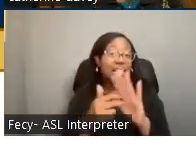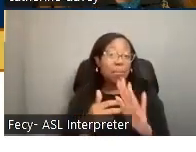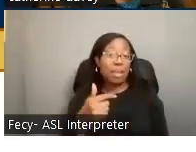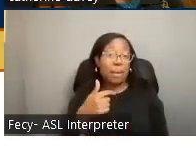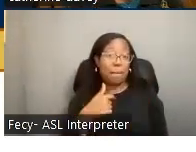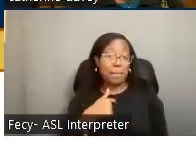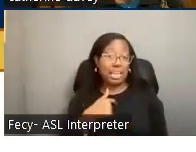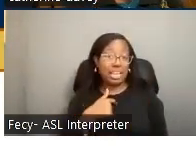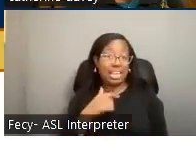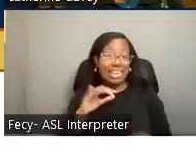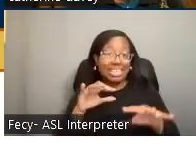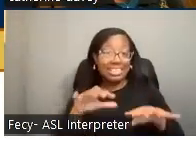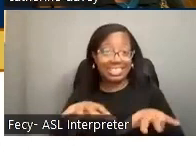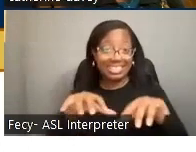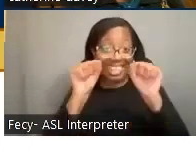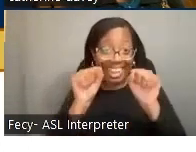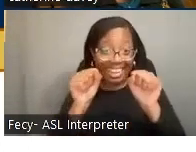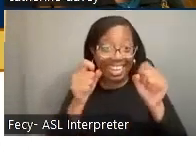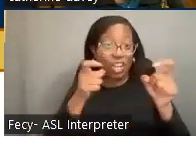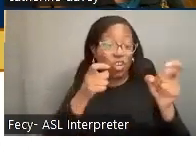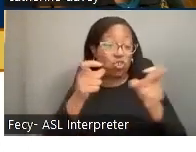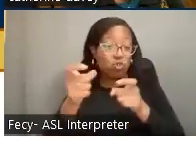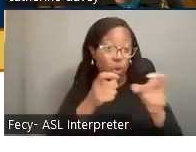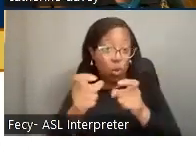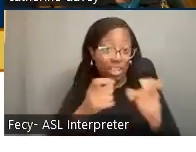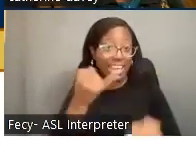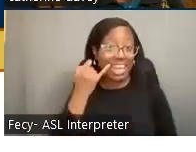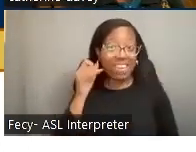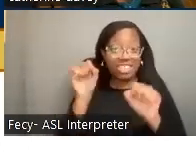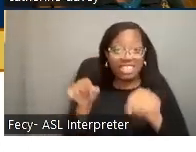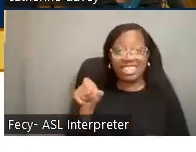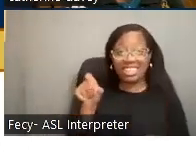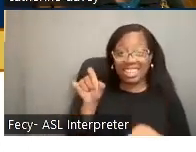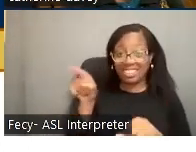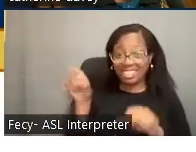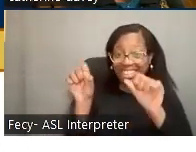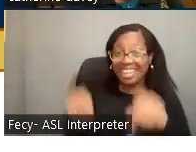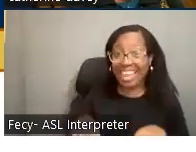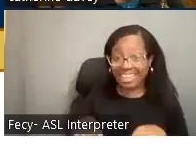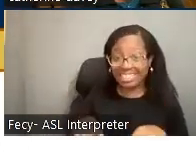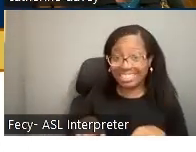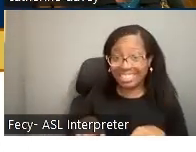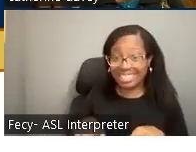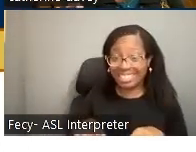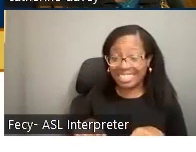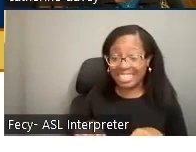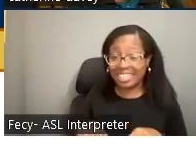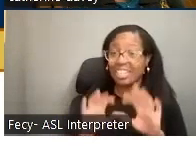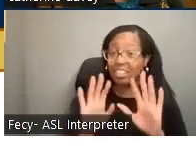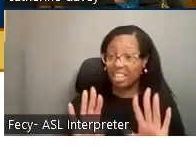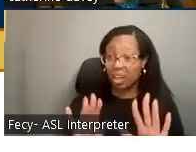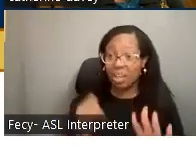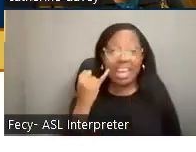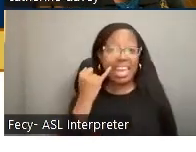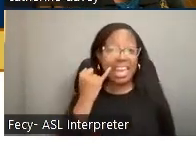away esto no decision me making da from la her. habilidad de Rather, she's quitarle la making toma de decisions, decisión and de I ella. do it only Dicho de otra because I manera, can. ella está tomando Okay? las So